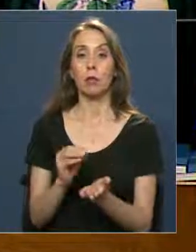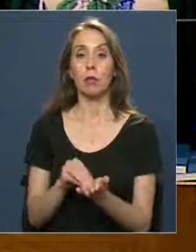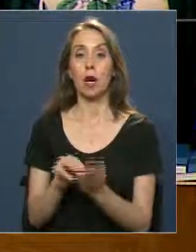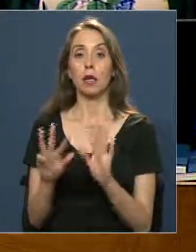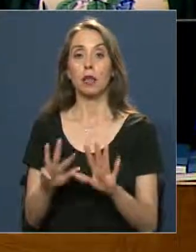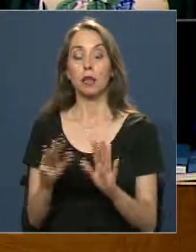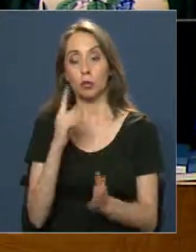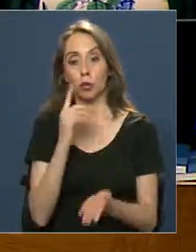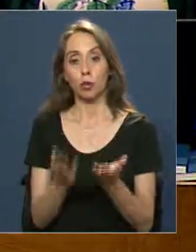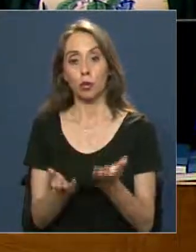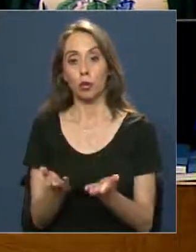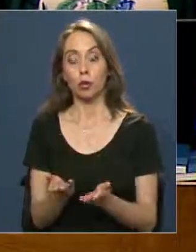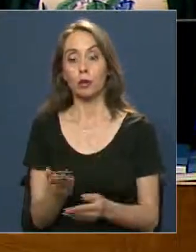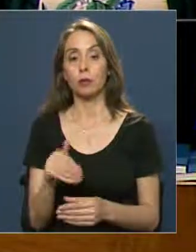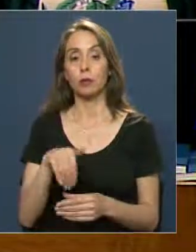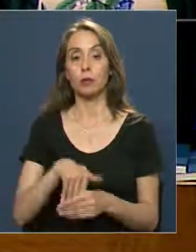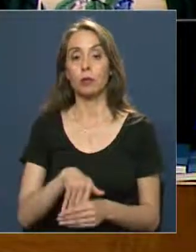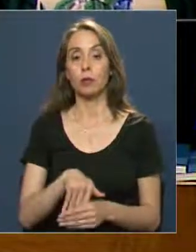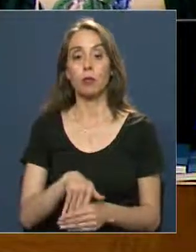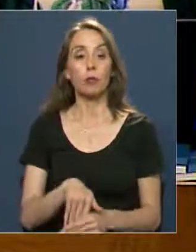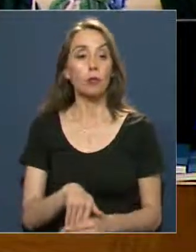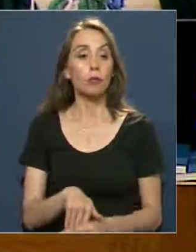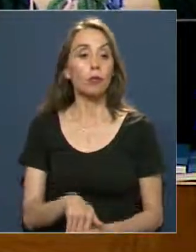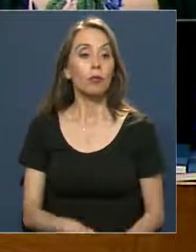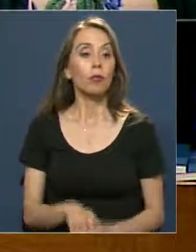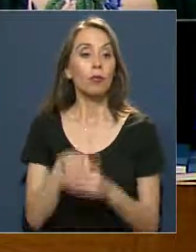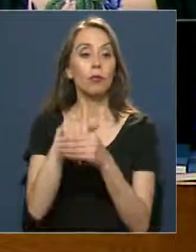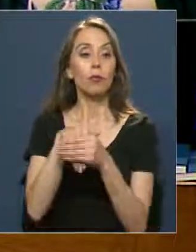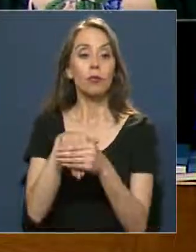del comparado. En votación.